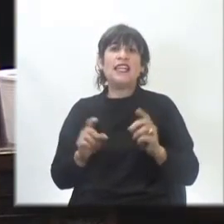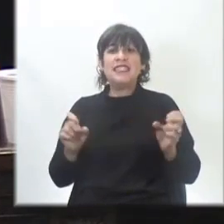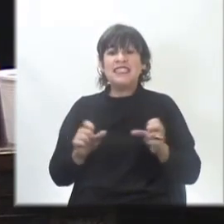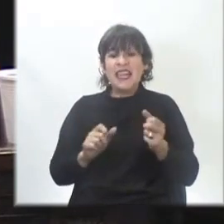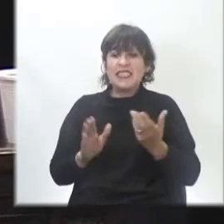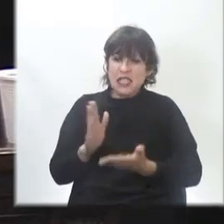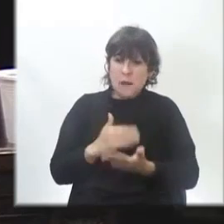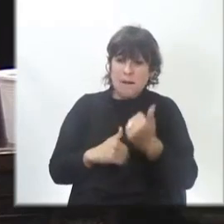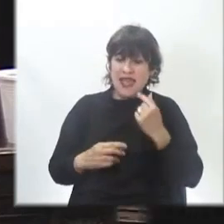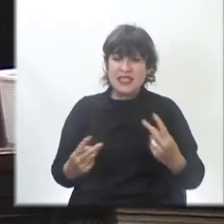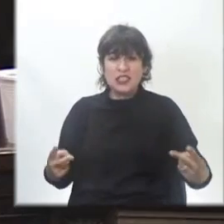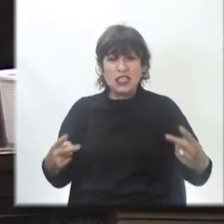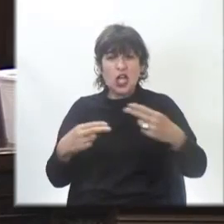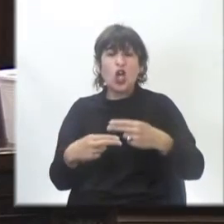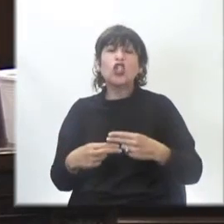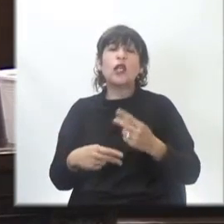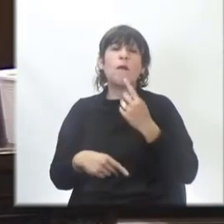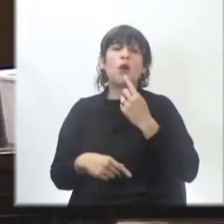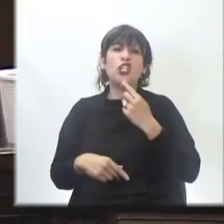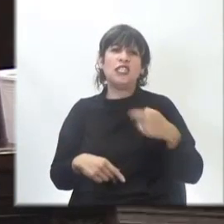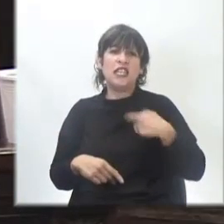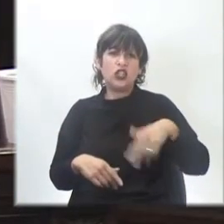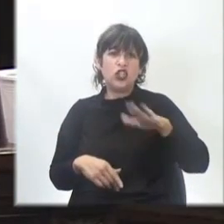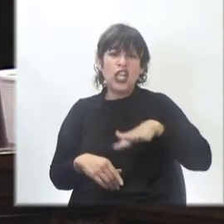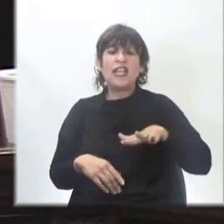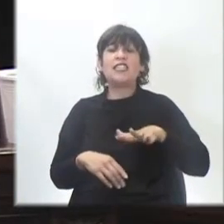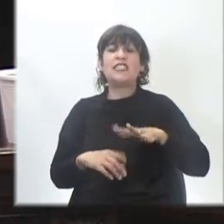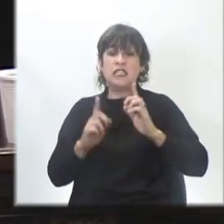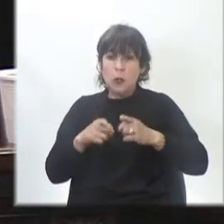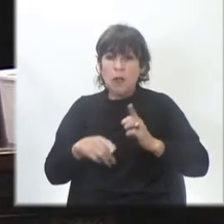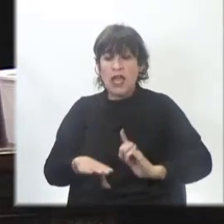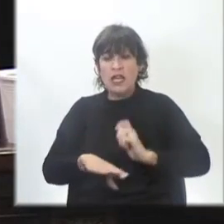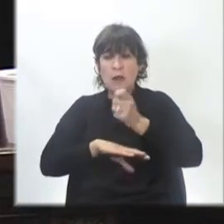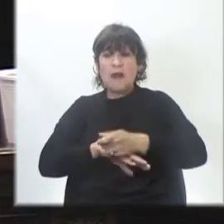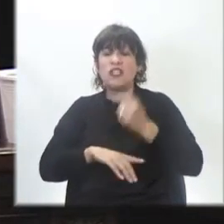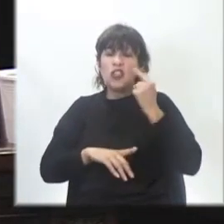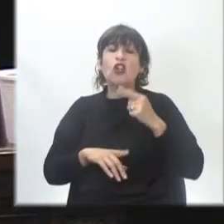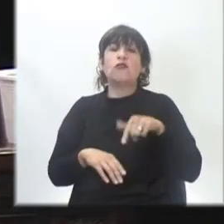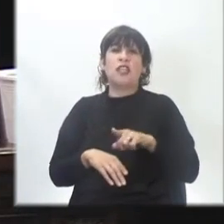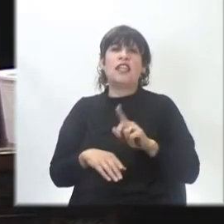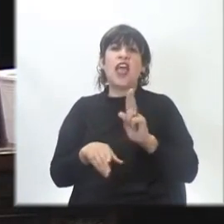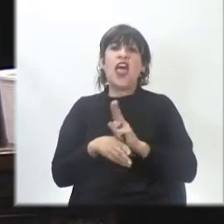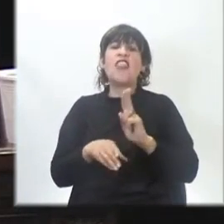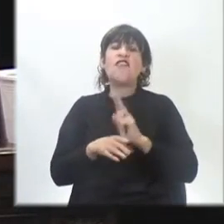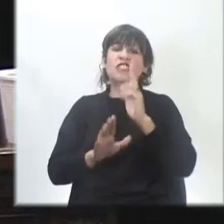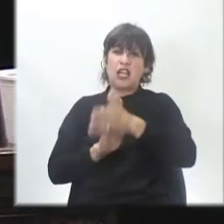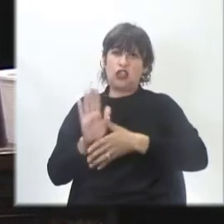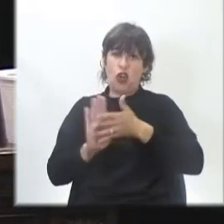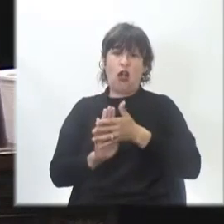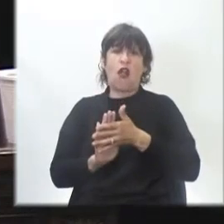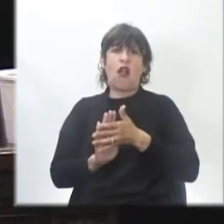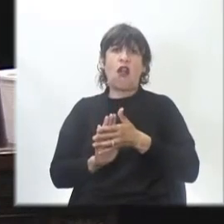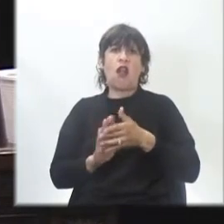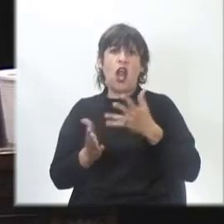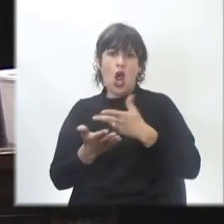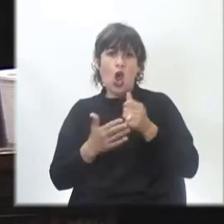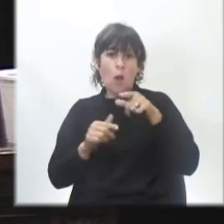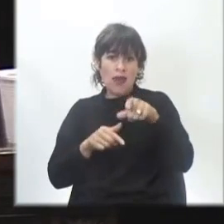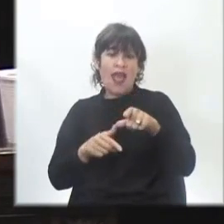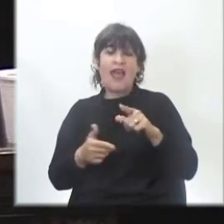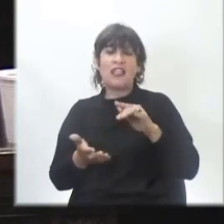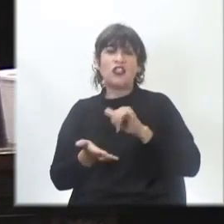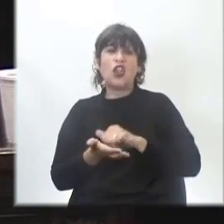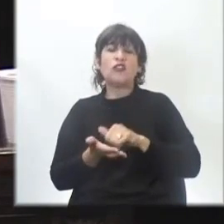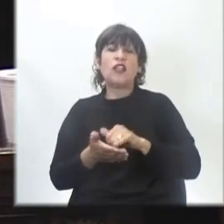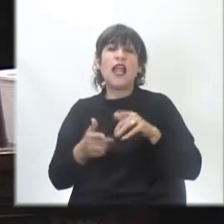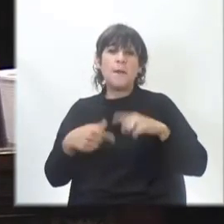se recortan políticas sociales e inversión en defensa nacional. Compra estos aviones el Ministerio